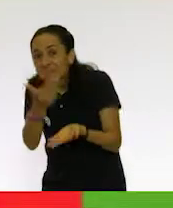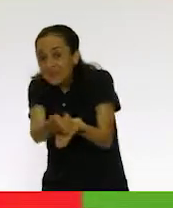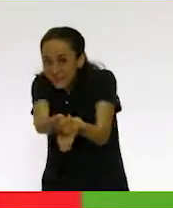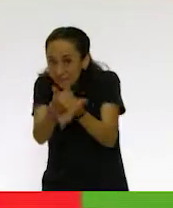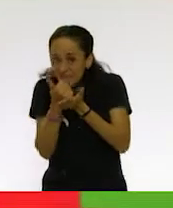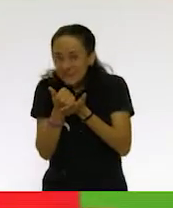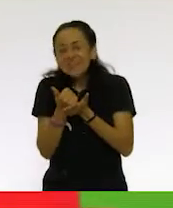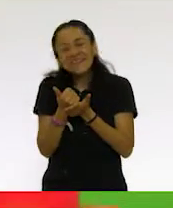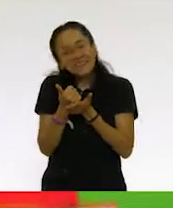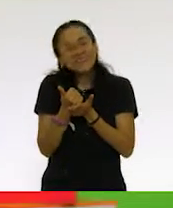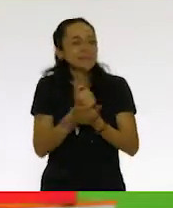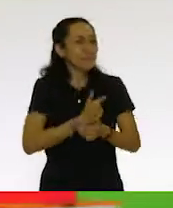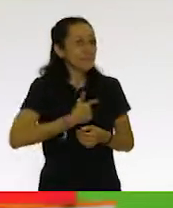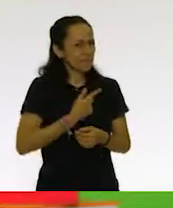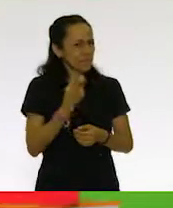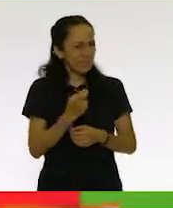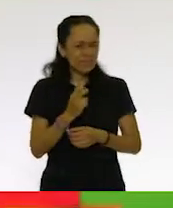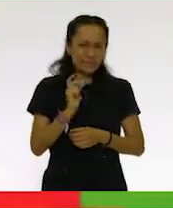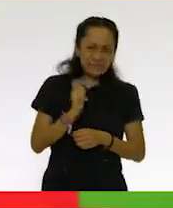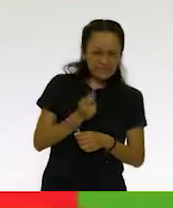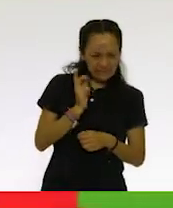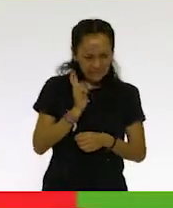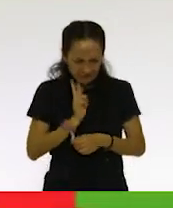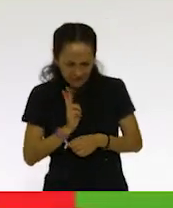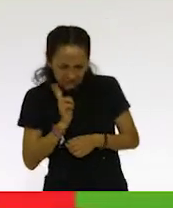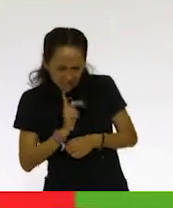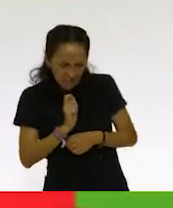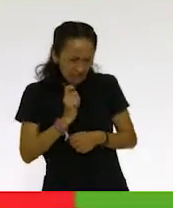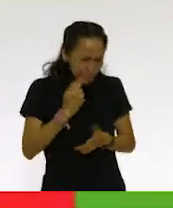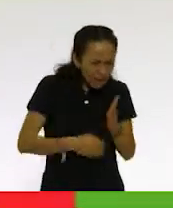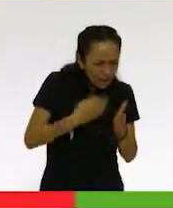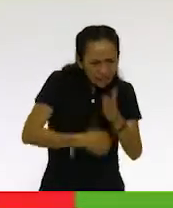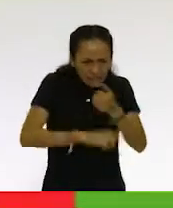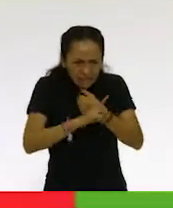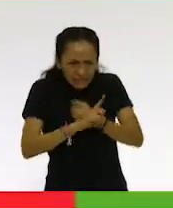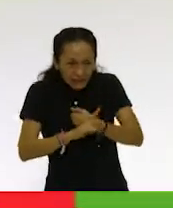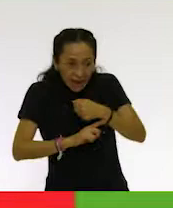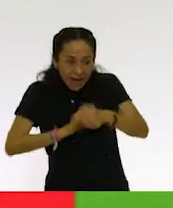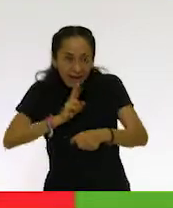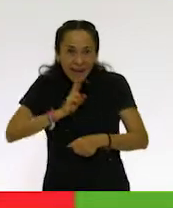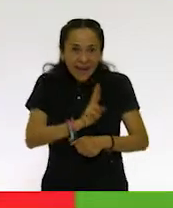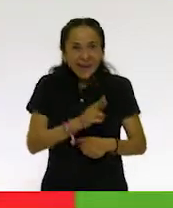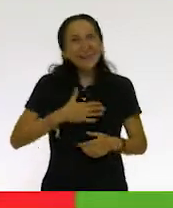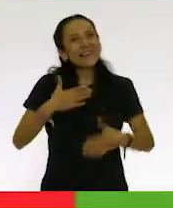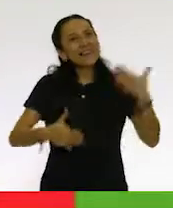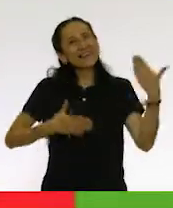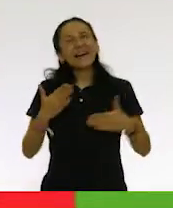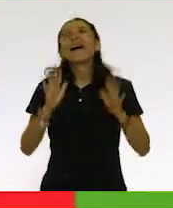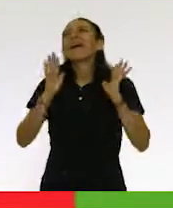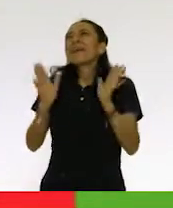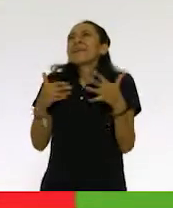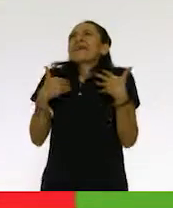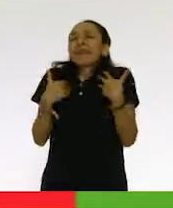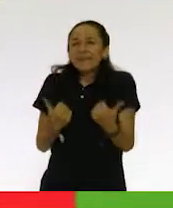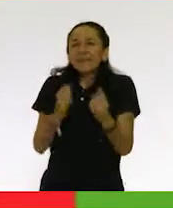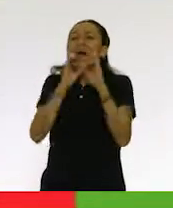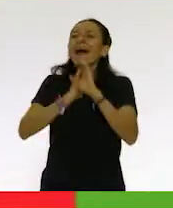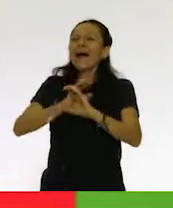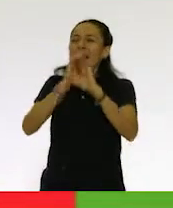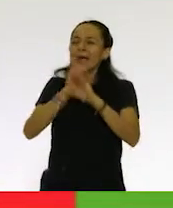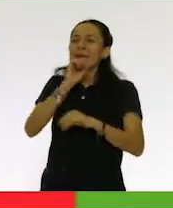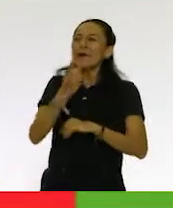problemas es realmente divertido. Ahora entiendo por qué en esta parte de la canción, cuando se habla del nueve,